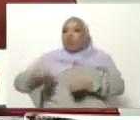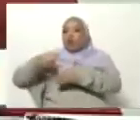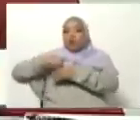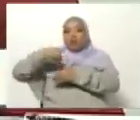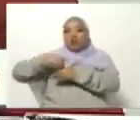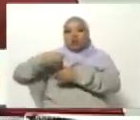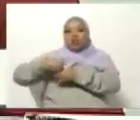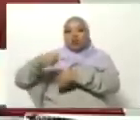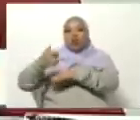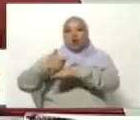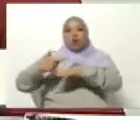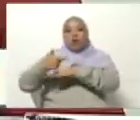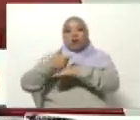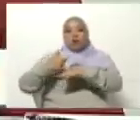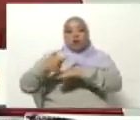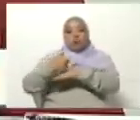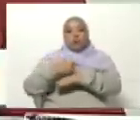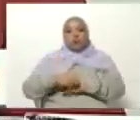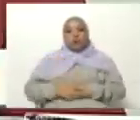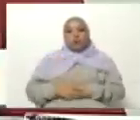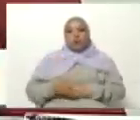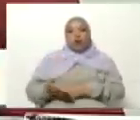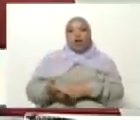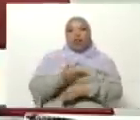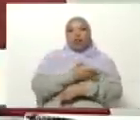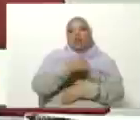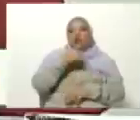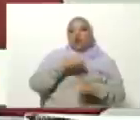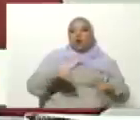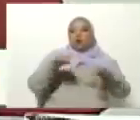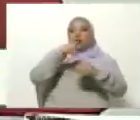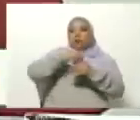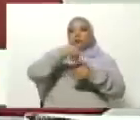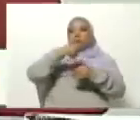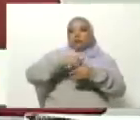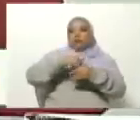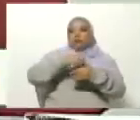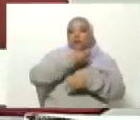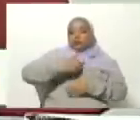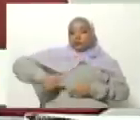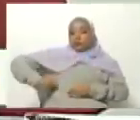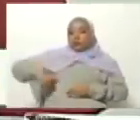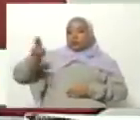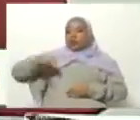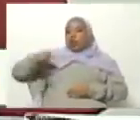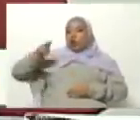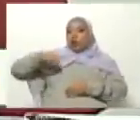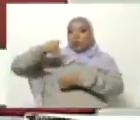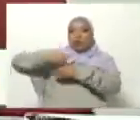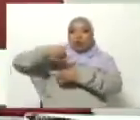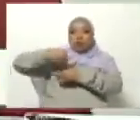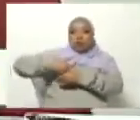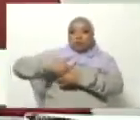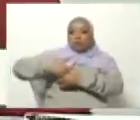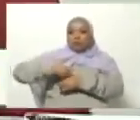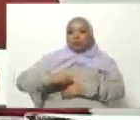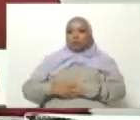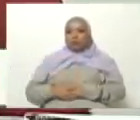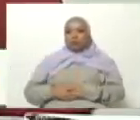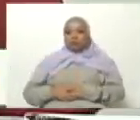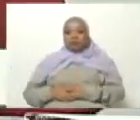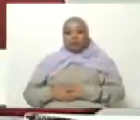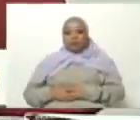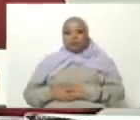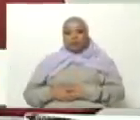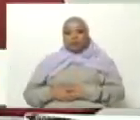elecciones de gobernadores, que hasta no hace mucho decían no votes en ninguna elección, hoy piden elecciones. ¿Qué